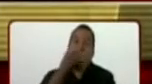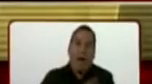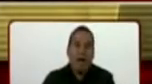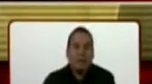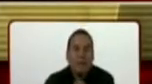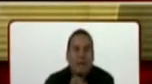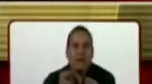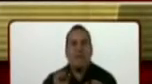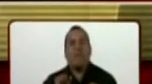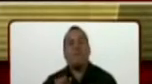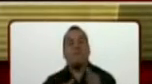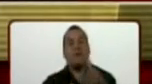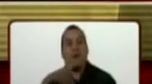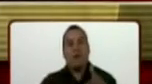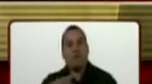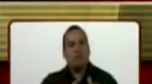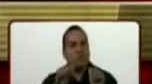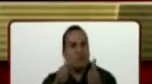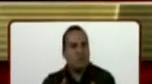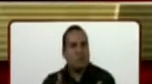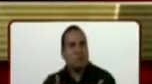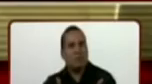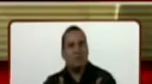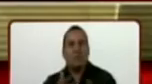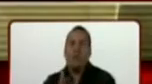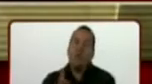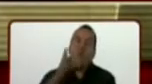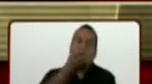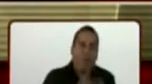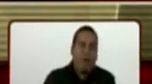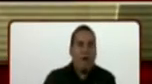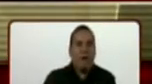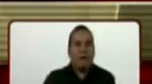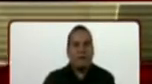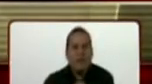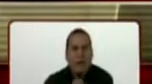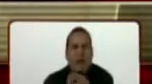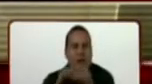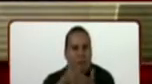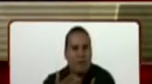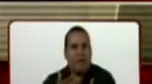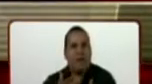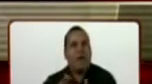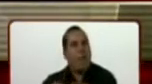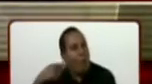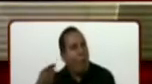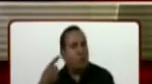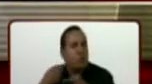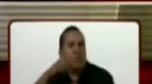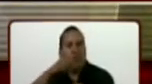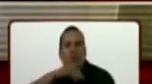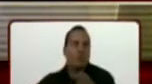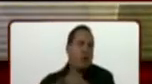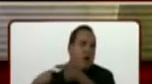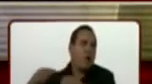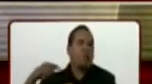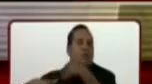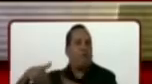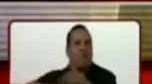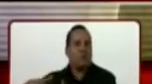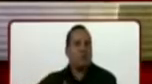El acto de votación se inició mucho más temprano que en otros horarios, que en otras elecciones, porque ya hoy desde las 6 de la mañana había una